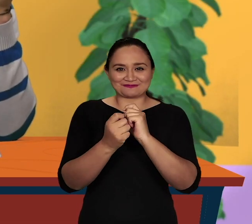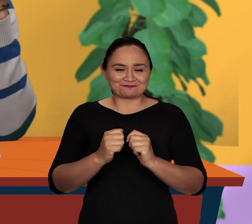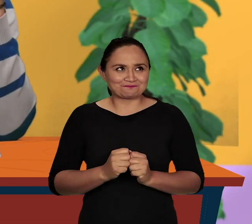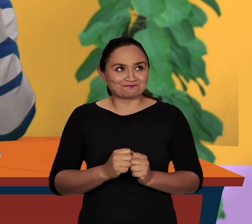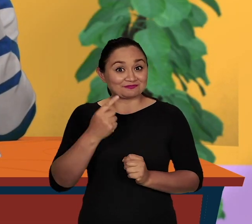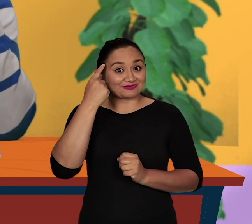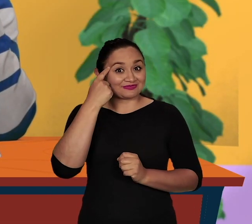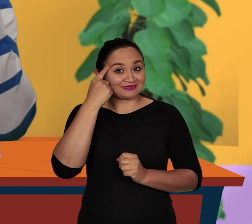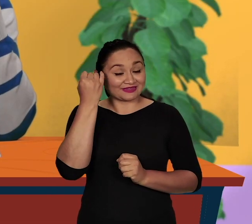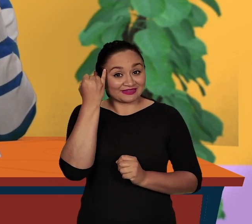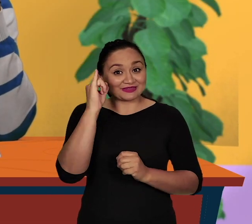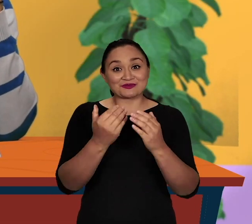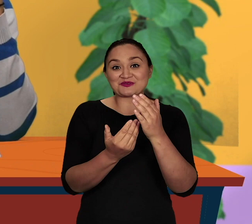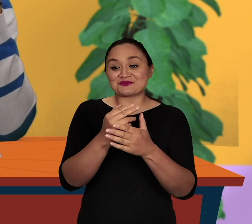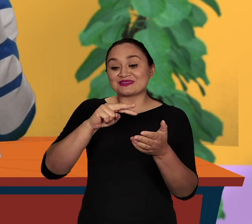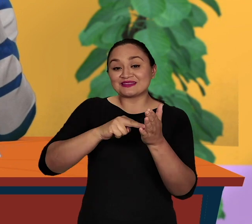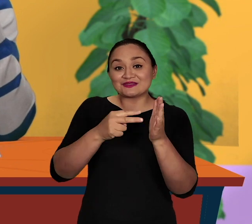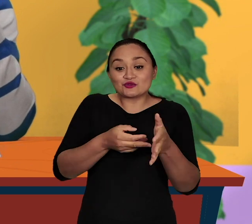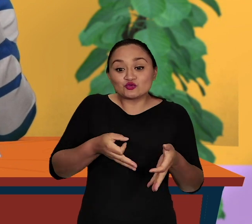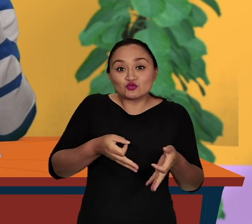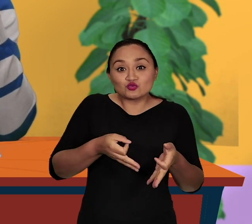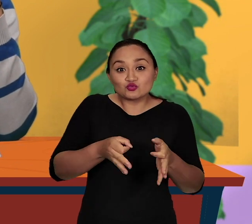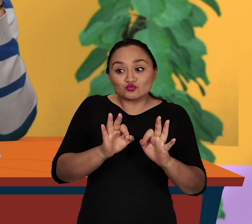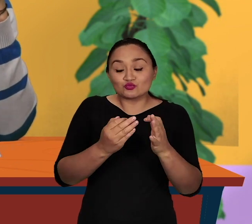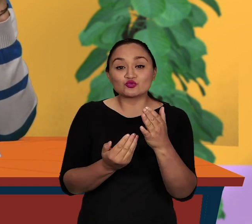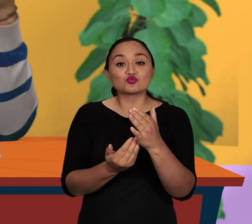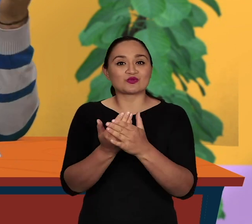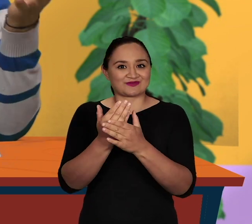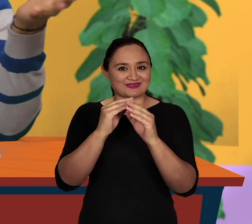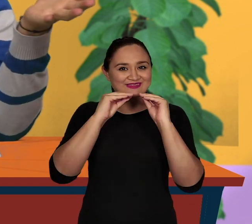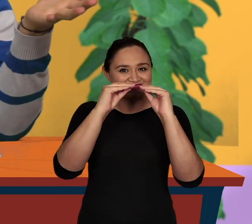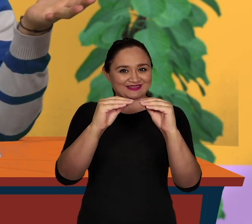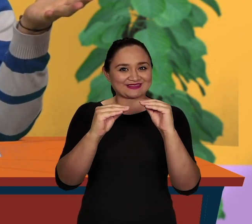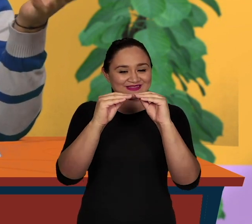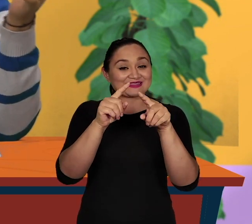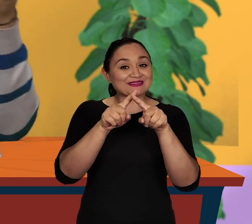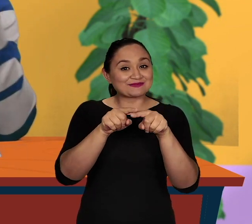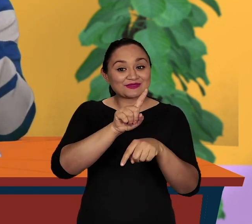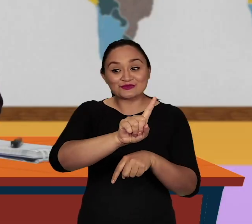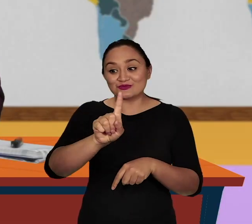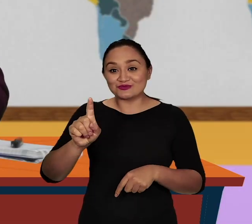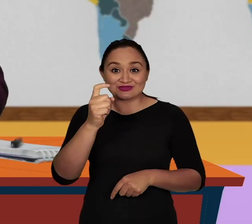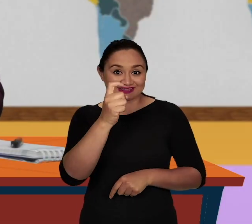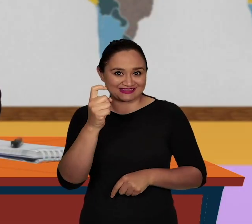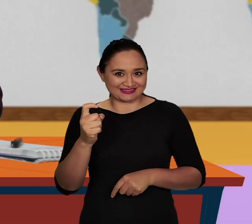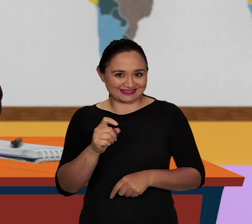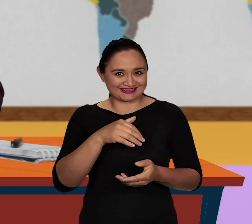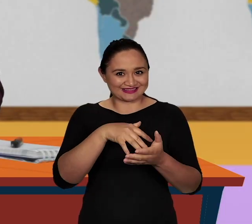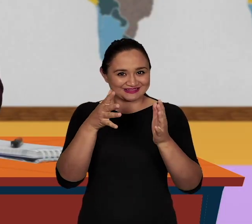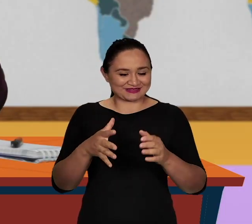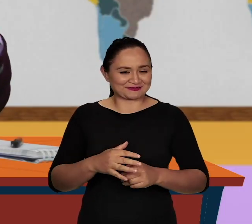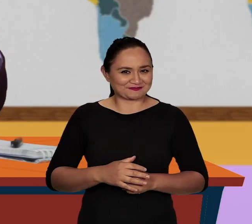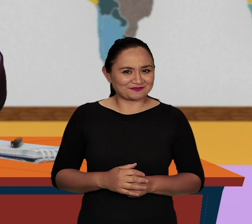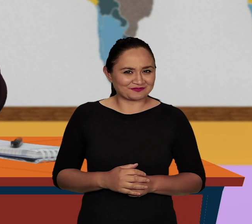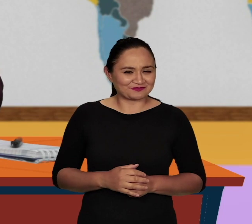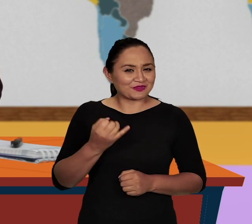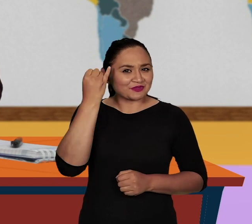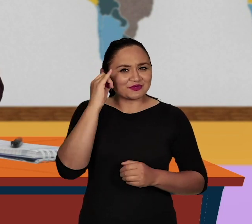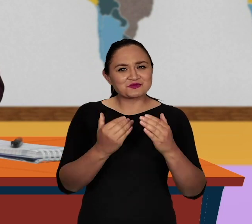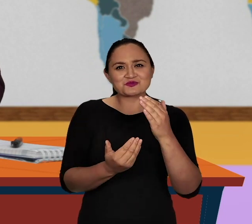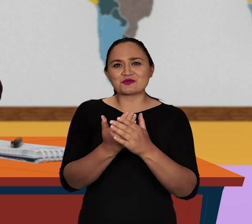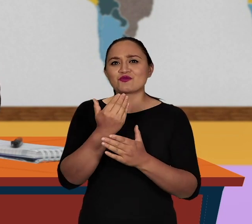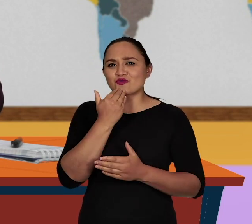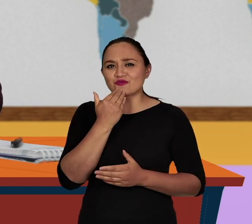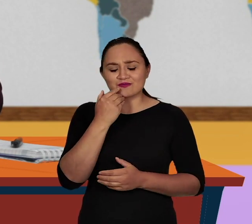Innovación son las nuevas formas de educar acorde a las necesidades de los estudiantes. Para innovar, debemos repensar el